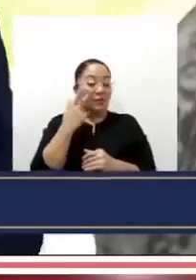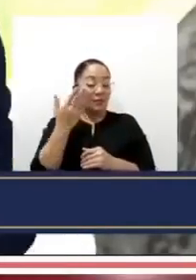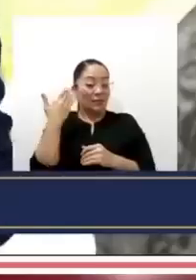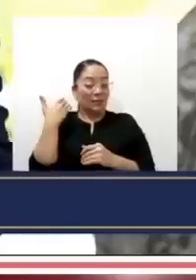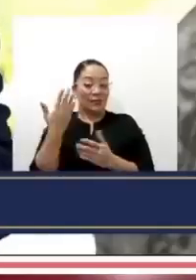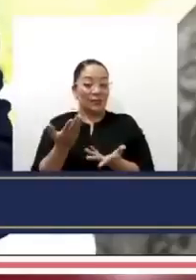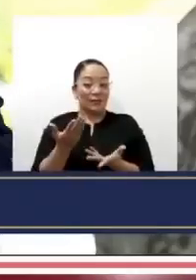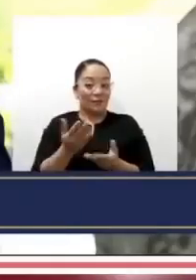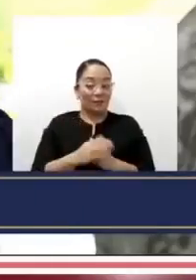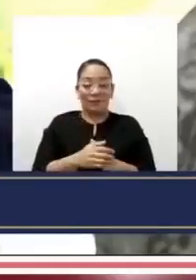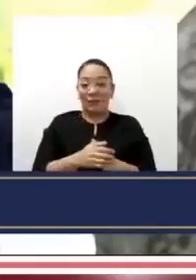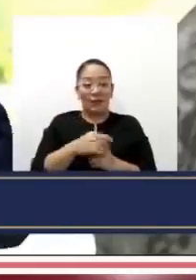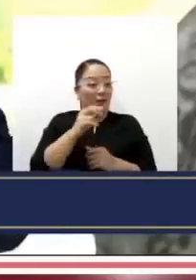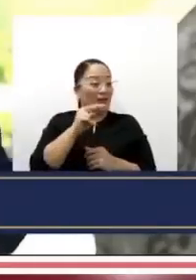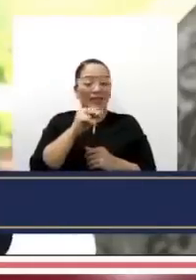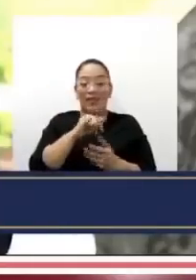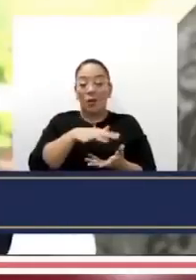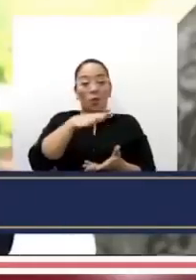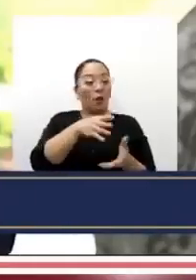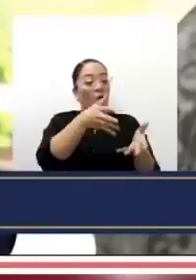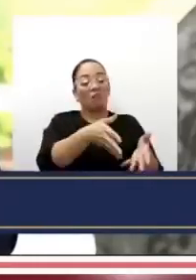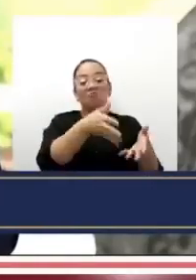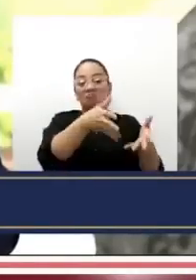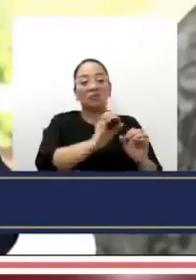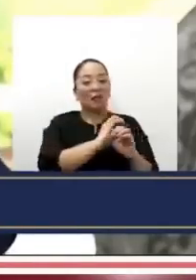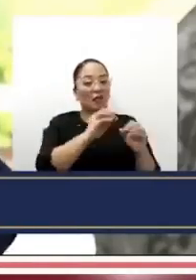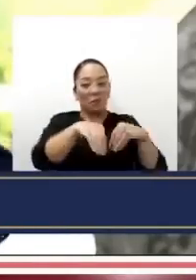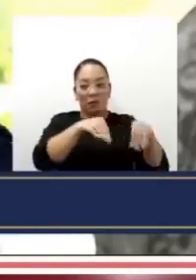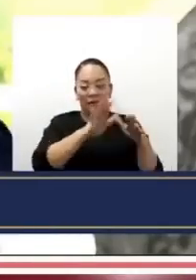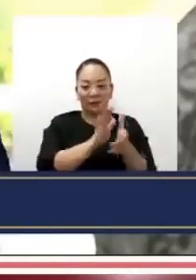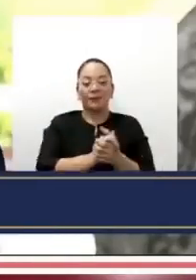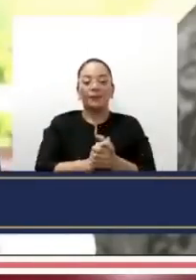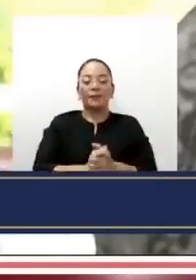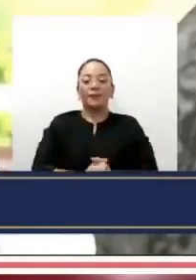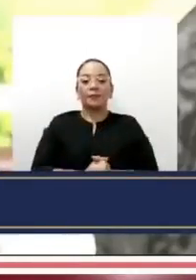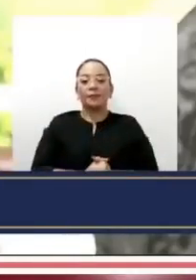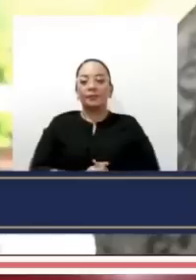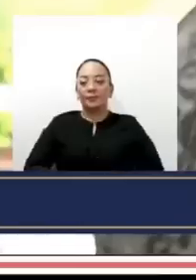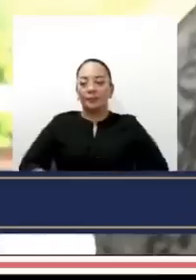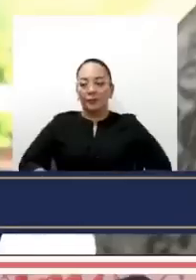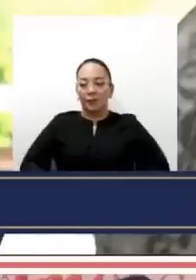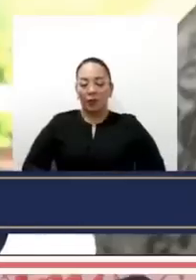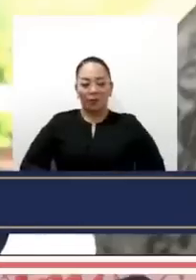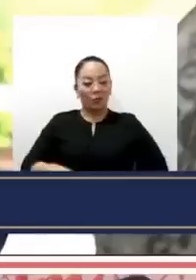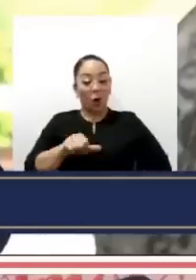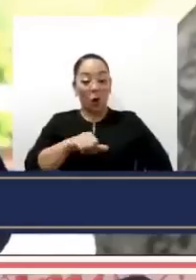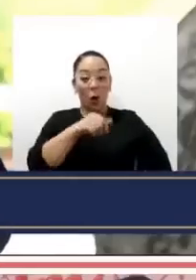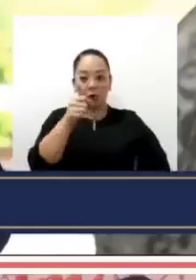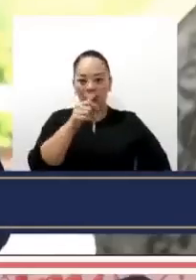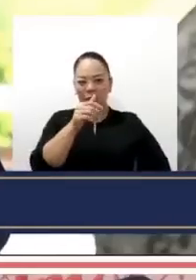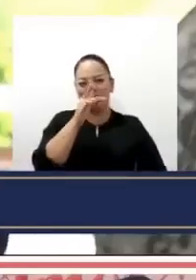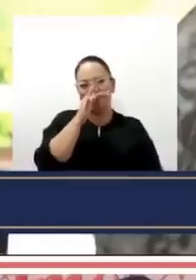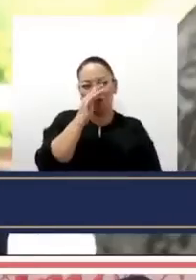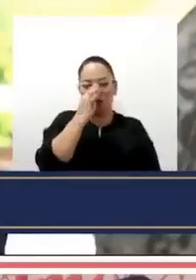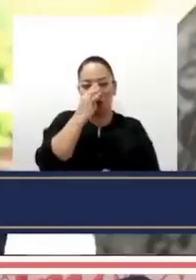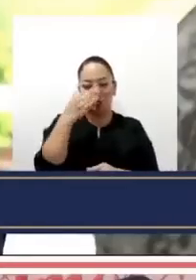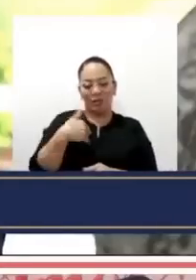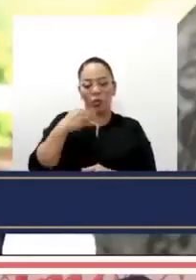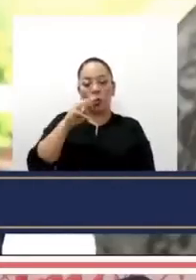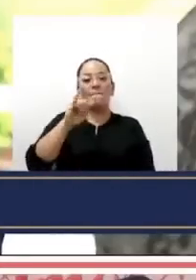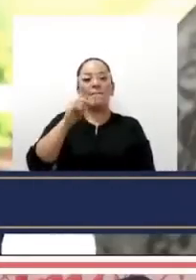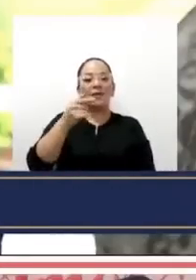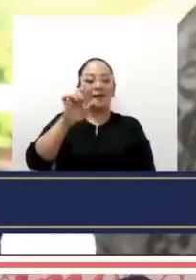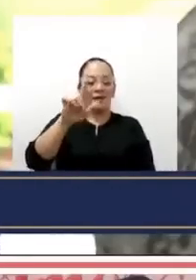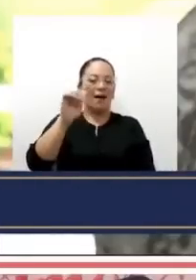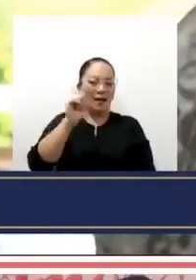lado y no está ni acumulado y ahí está quieto, no se mueve. Este es simpatiquísimo el que viene, otro señor que se llama don Miguel Ángel